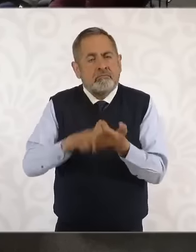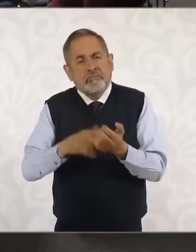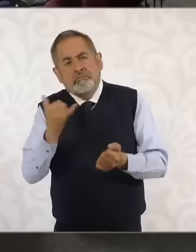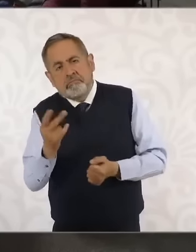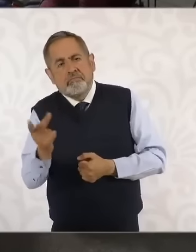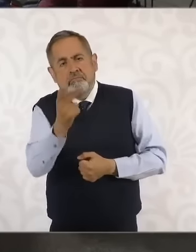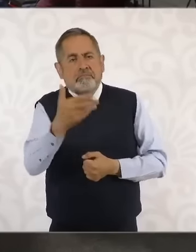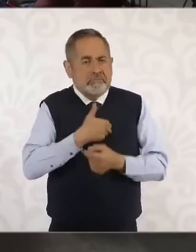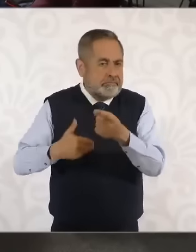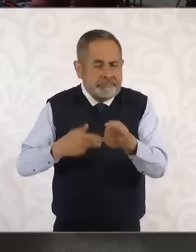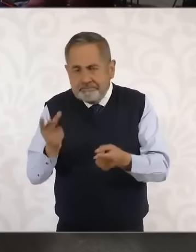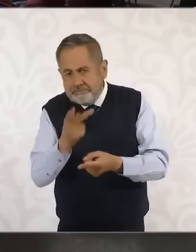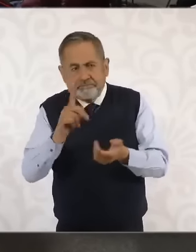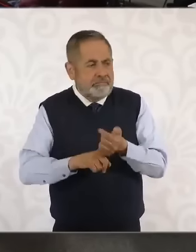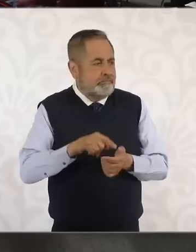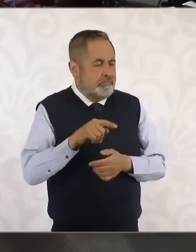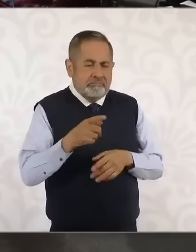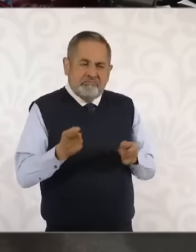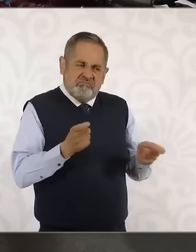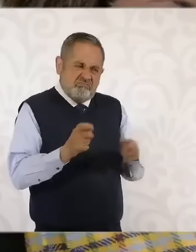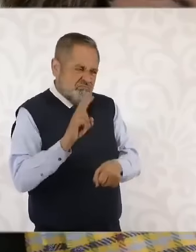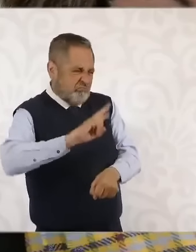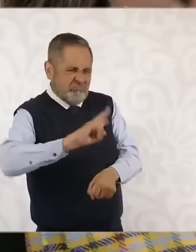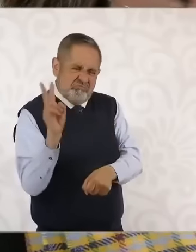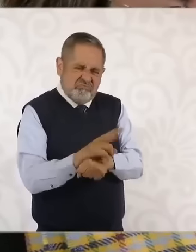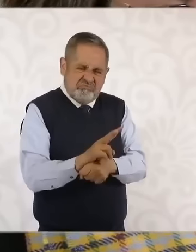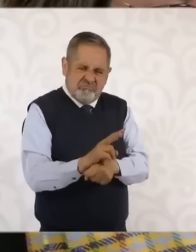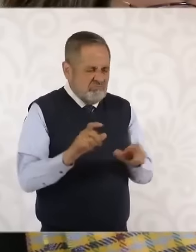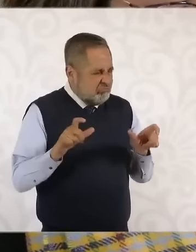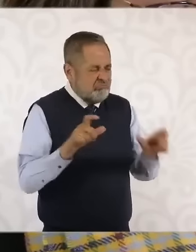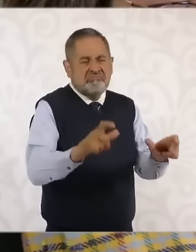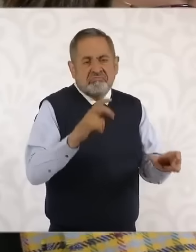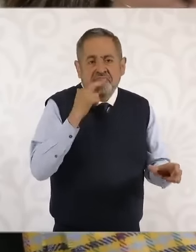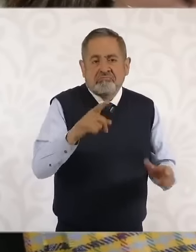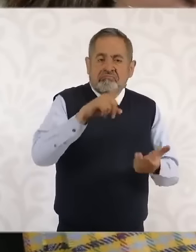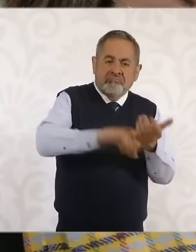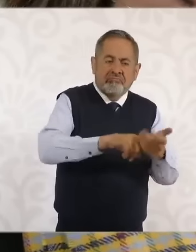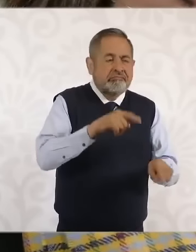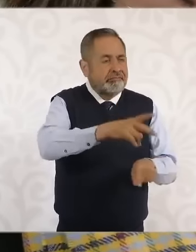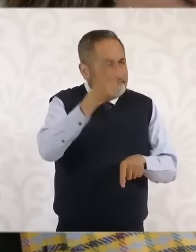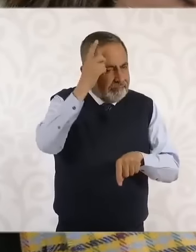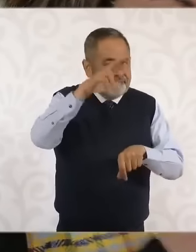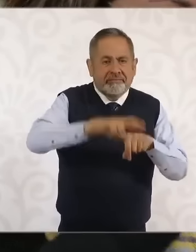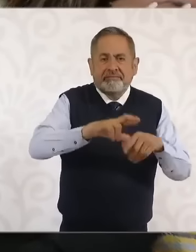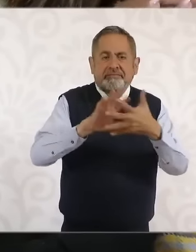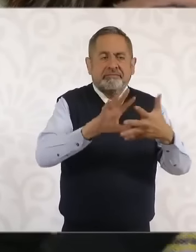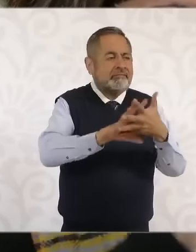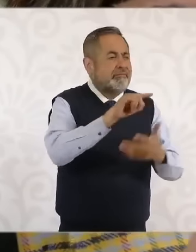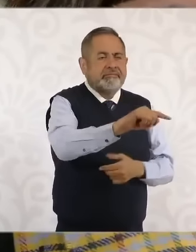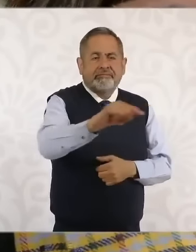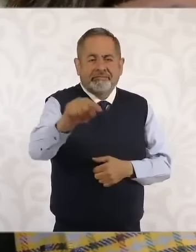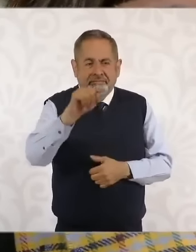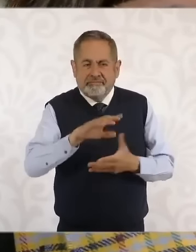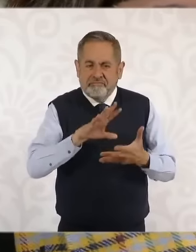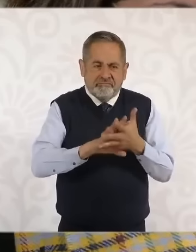tiene con respecto a un mejor control o a un mejor trabajo de los directores de los reclusorios o los ceferesos,